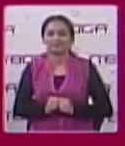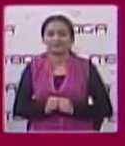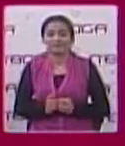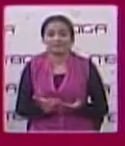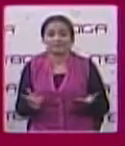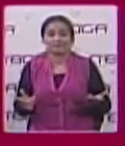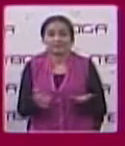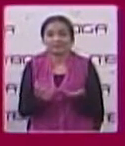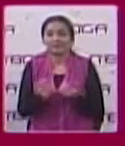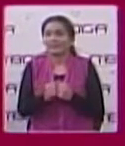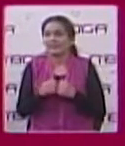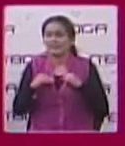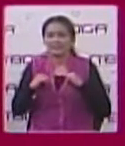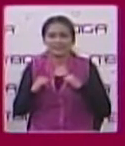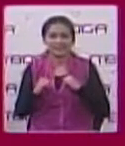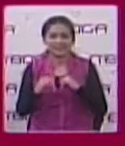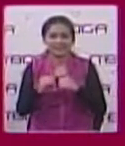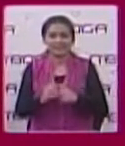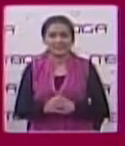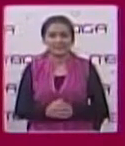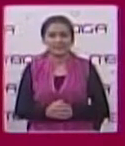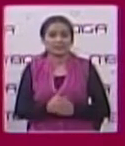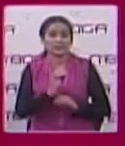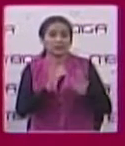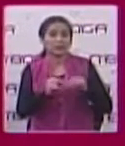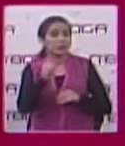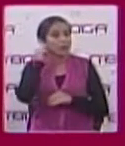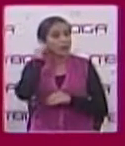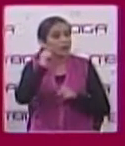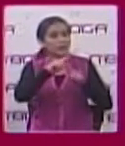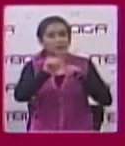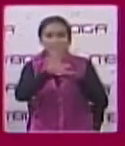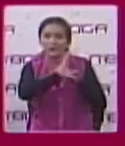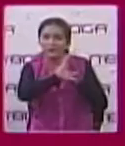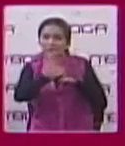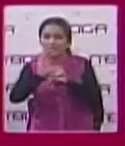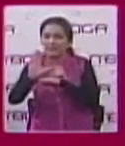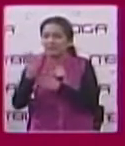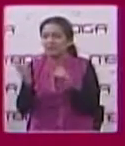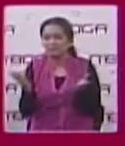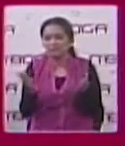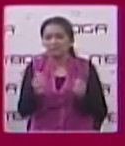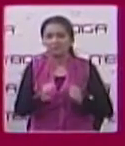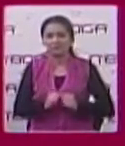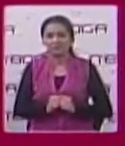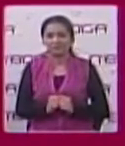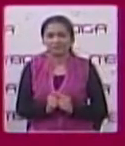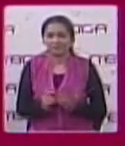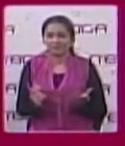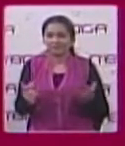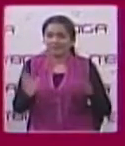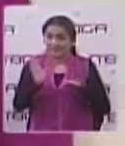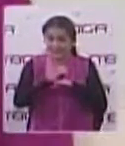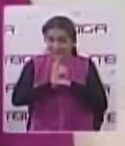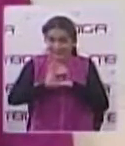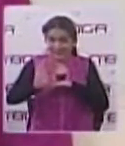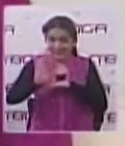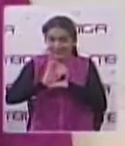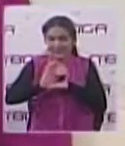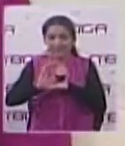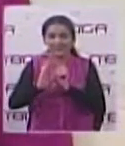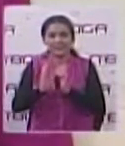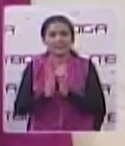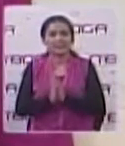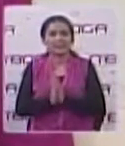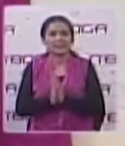también que te llena en el día a día. ¿Un consejo para todas aquellas mujeres que nos ven? Yo creo que les invitaría